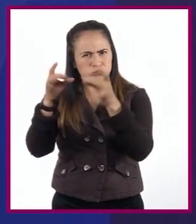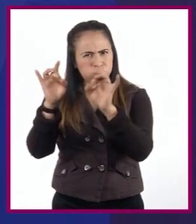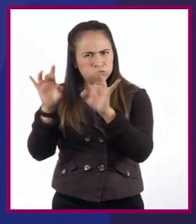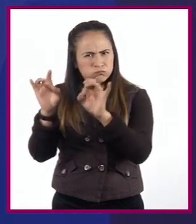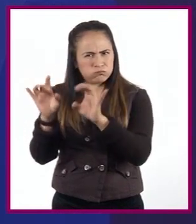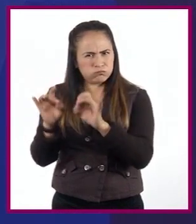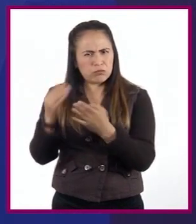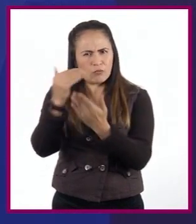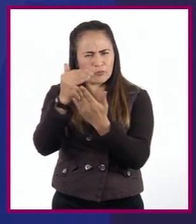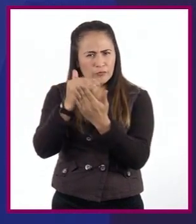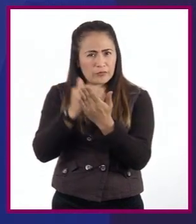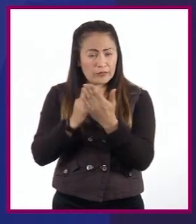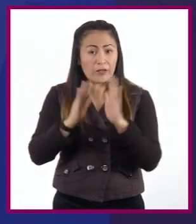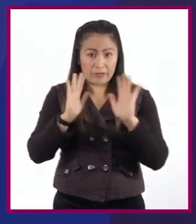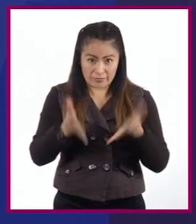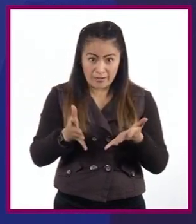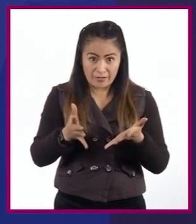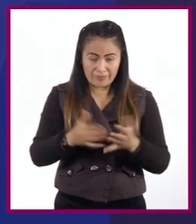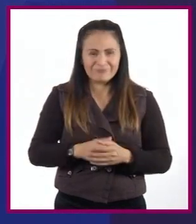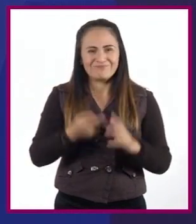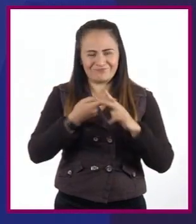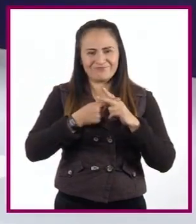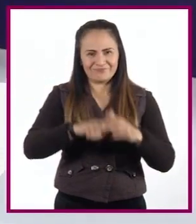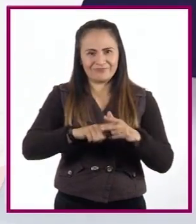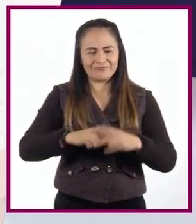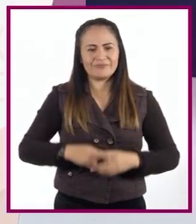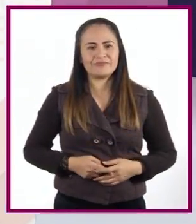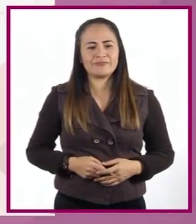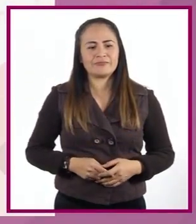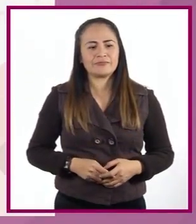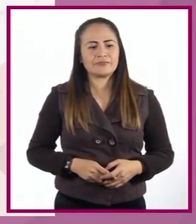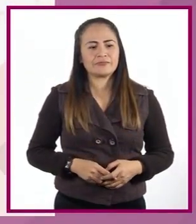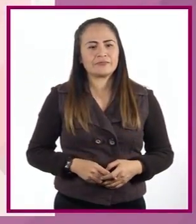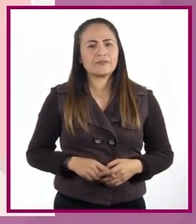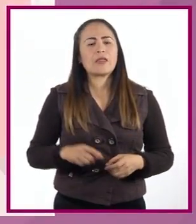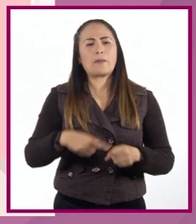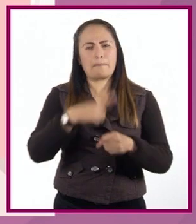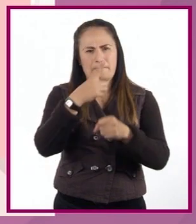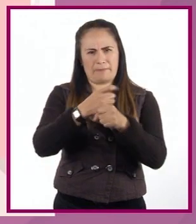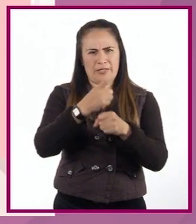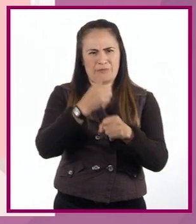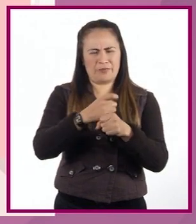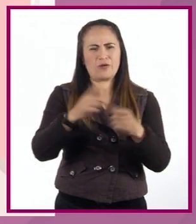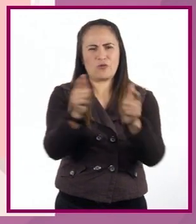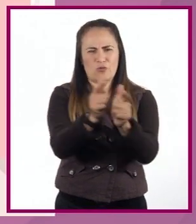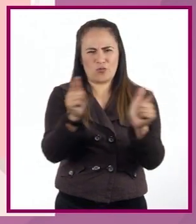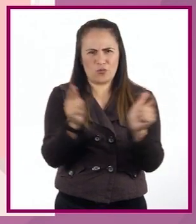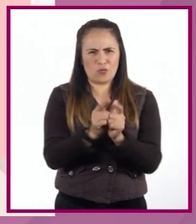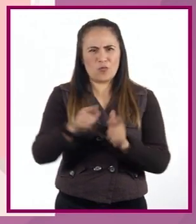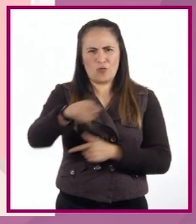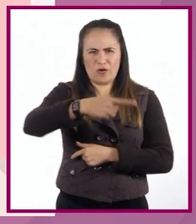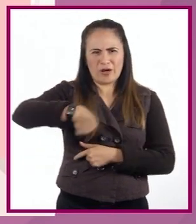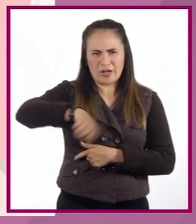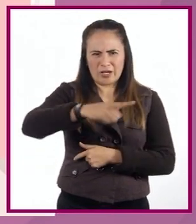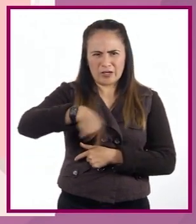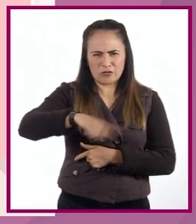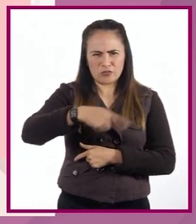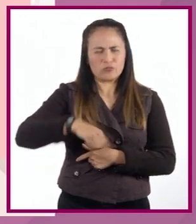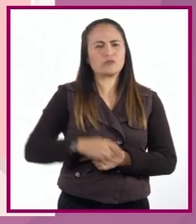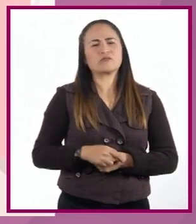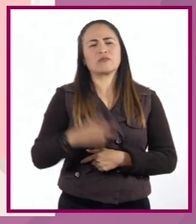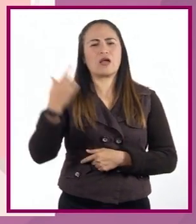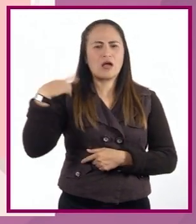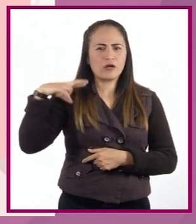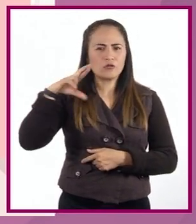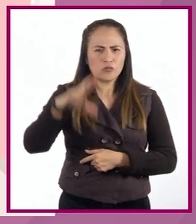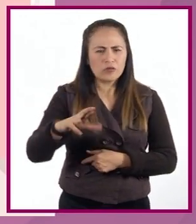¿Están listas y listos? Comencemos. Primero, los brigadistas de la UNAM apoyaron en las tareas de recepción